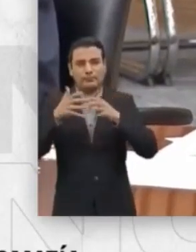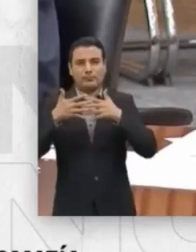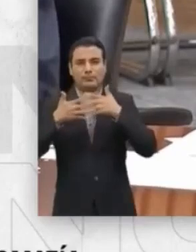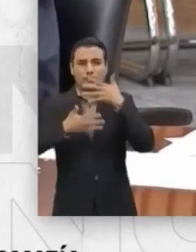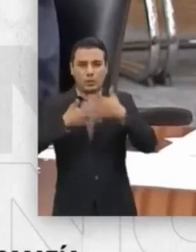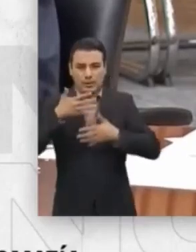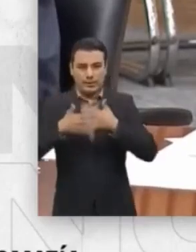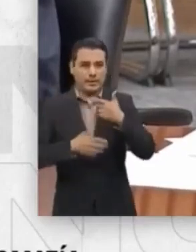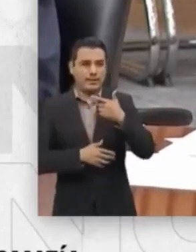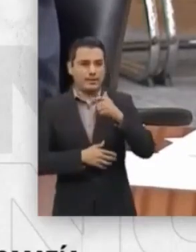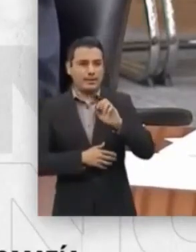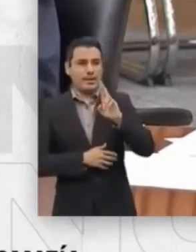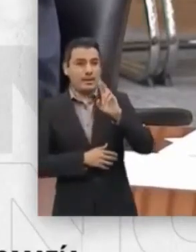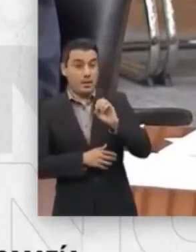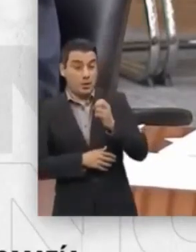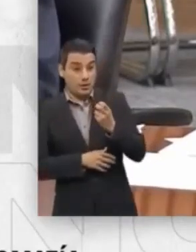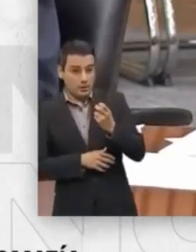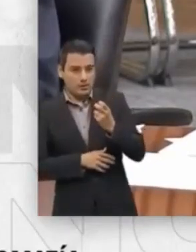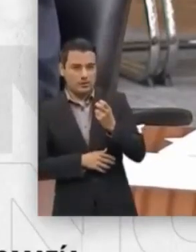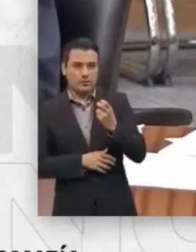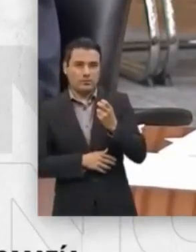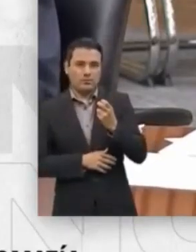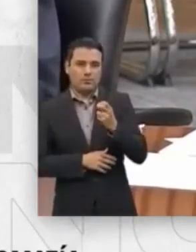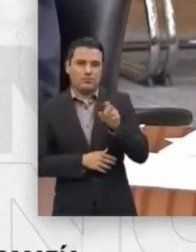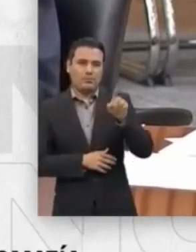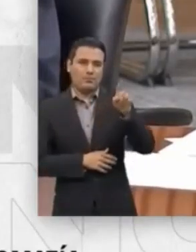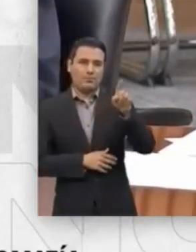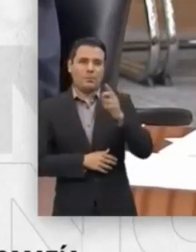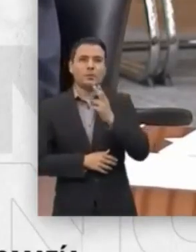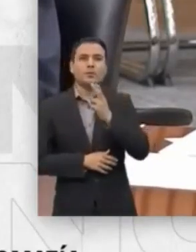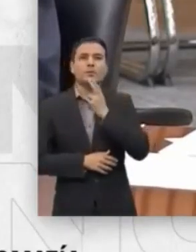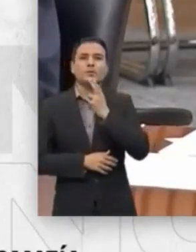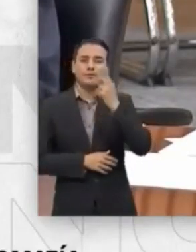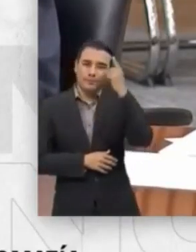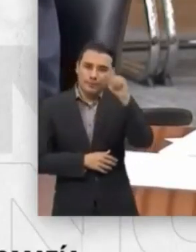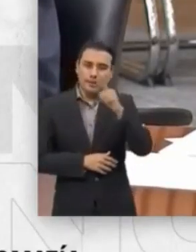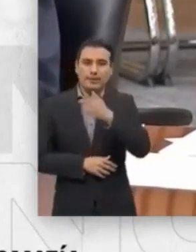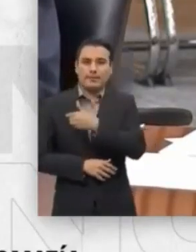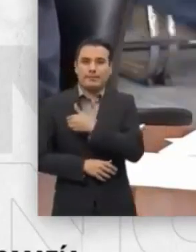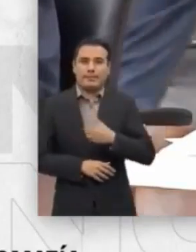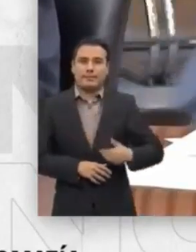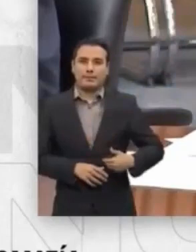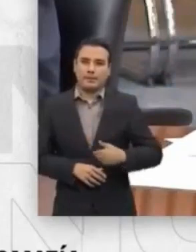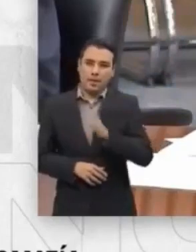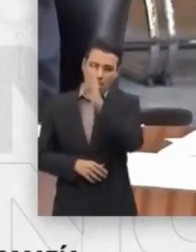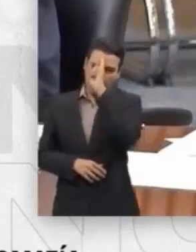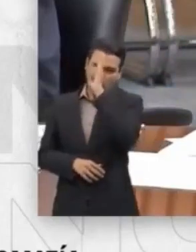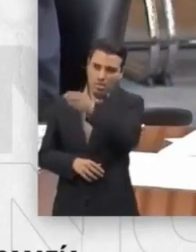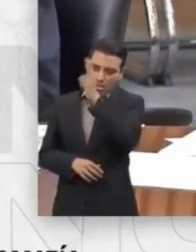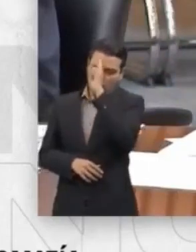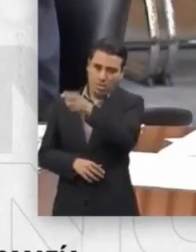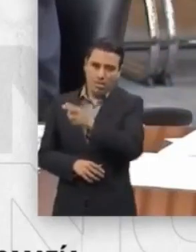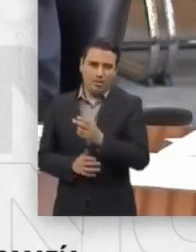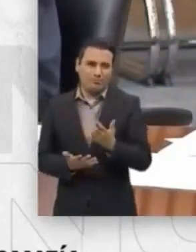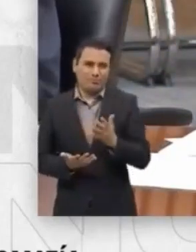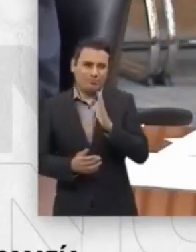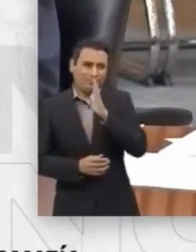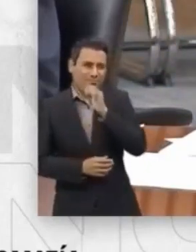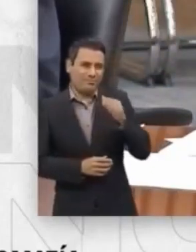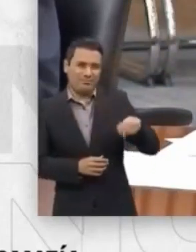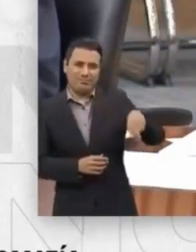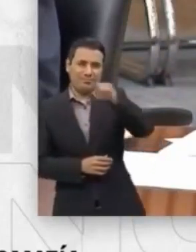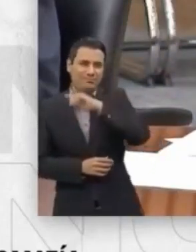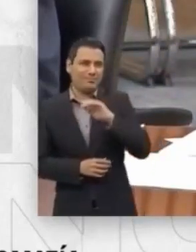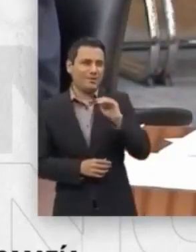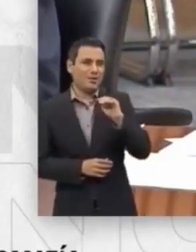para tratar de censurar al presidente de la República. Por eso consideramos que no hay autoridad moral para emitir este tipo de manuales,